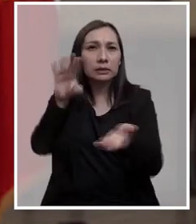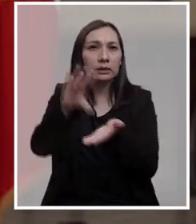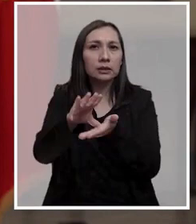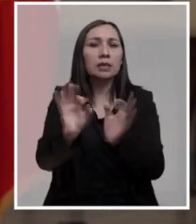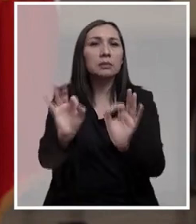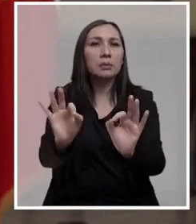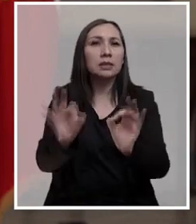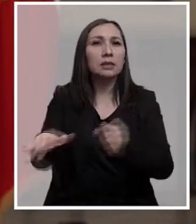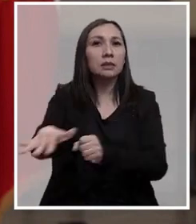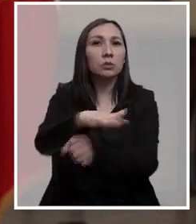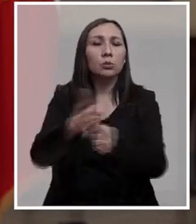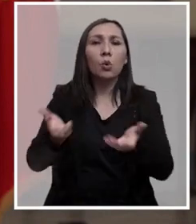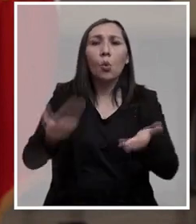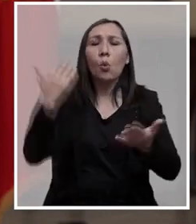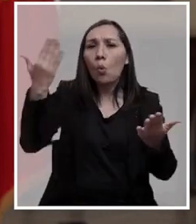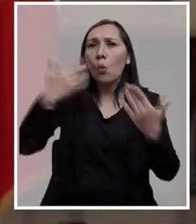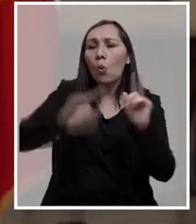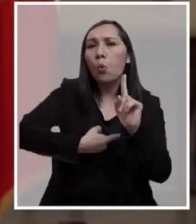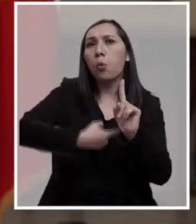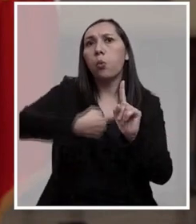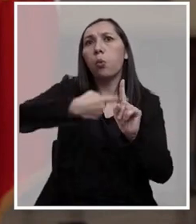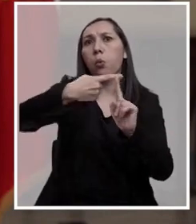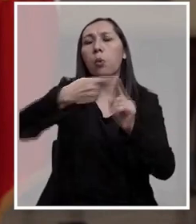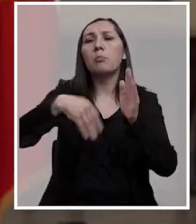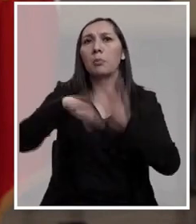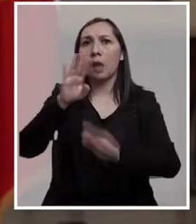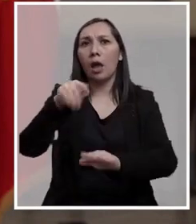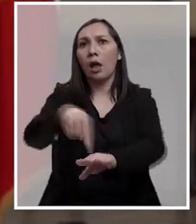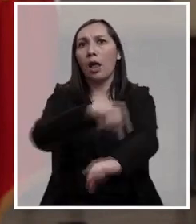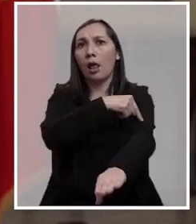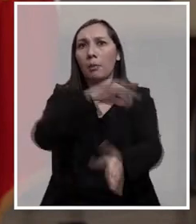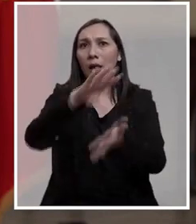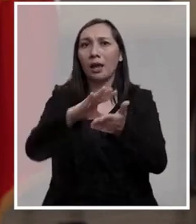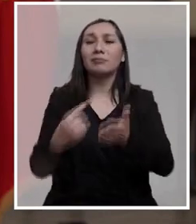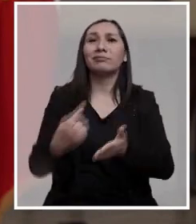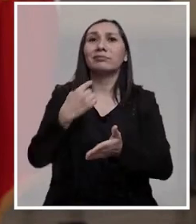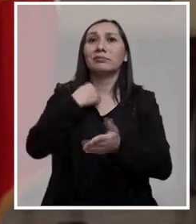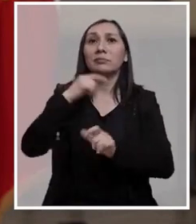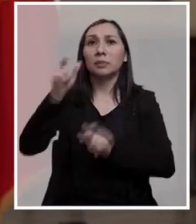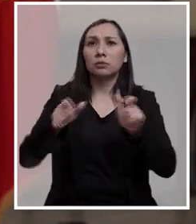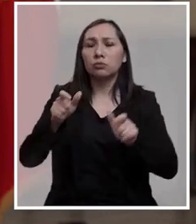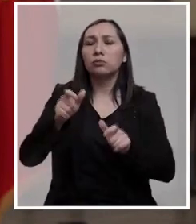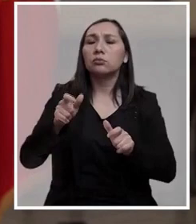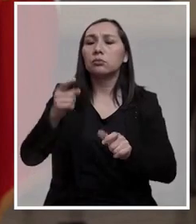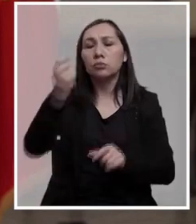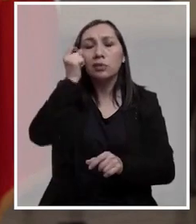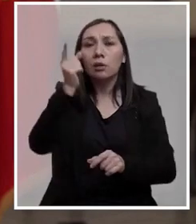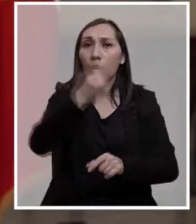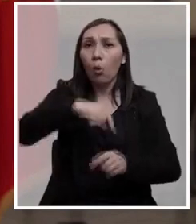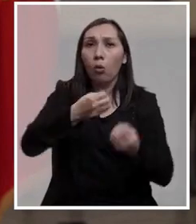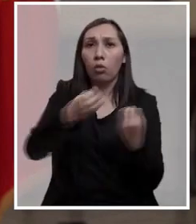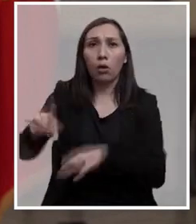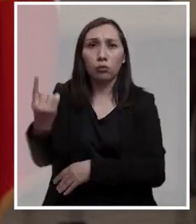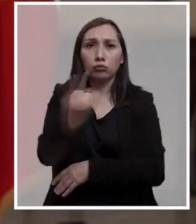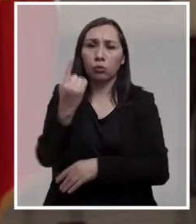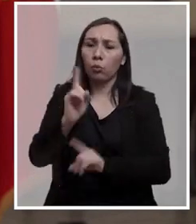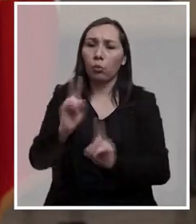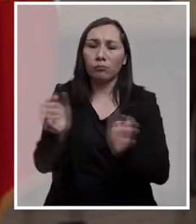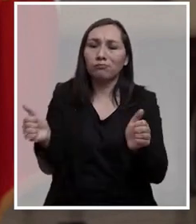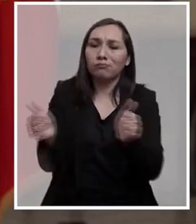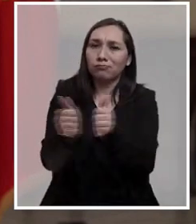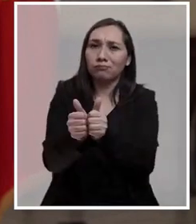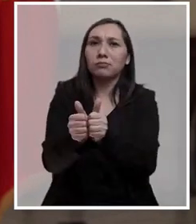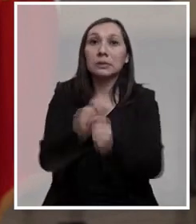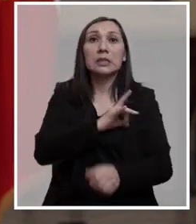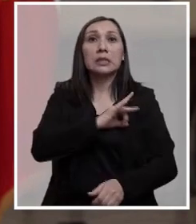especialmente en un contexto de altas temperaturas en gran parte del país a quienes han sido afectados sepan que no los vamos a dejar